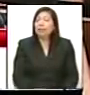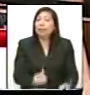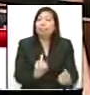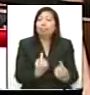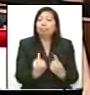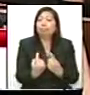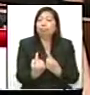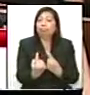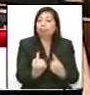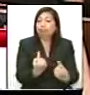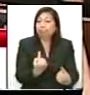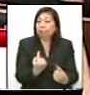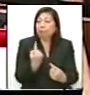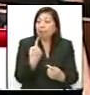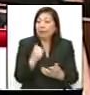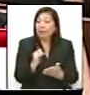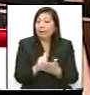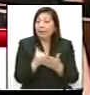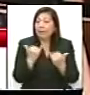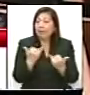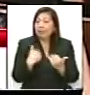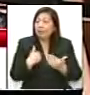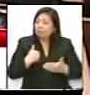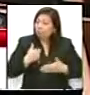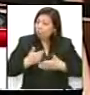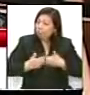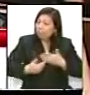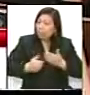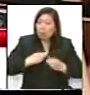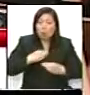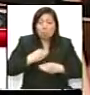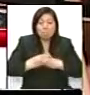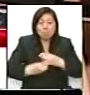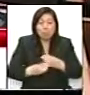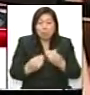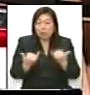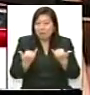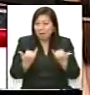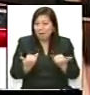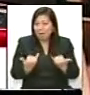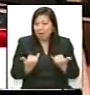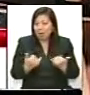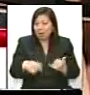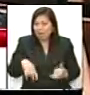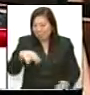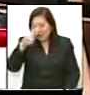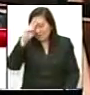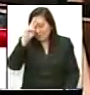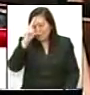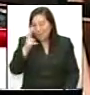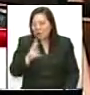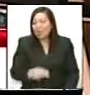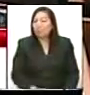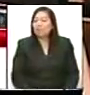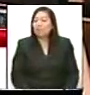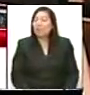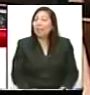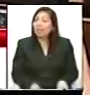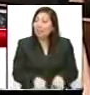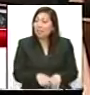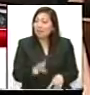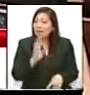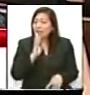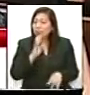interactúan para que este fenómeno se produzca en el mundo de hoy y particularmente en el Perú. También nos hablaba acerca